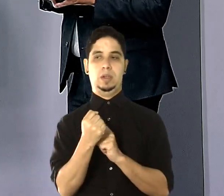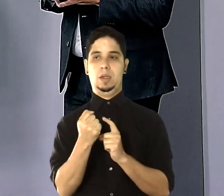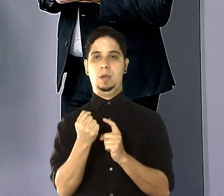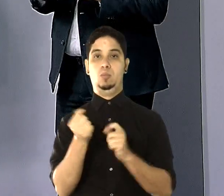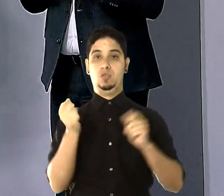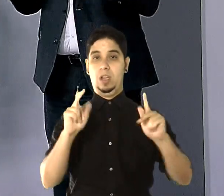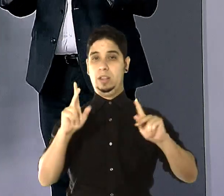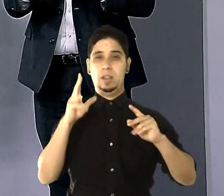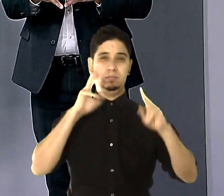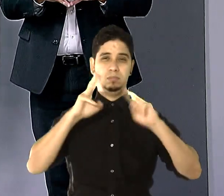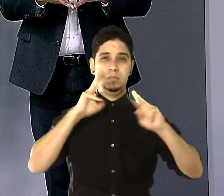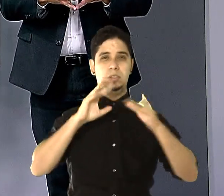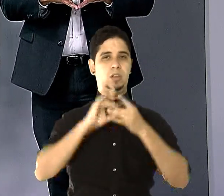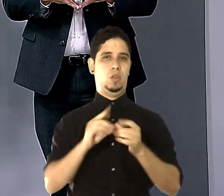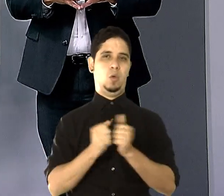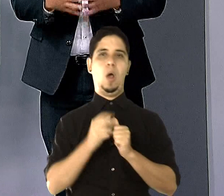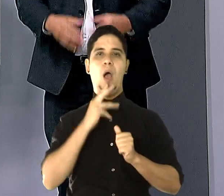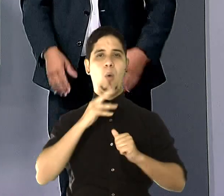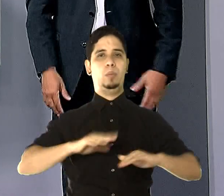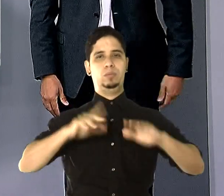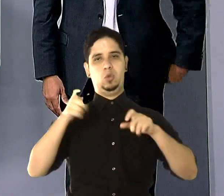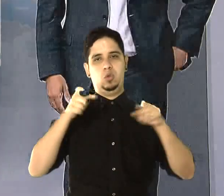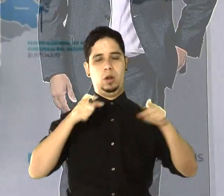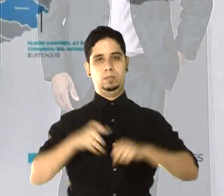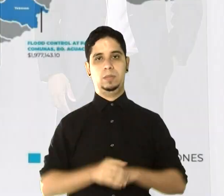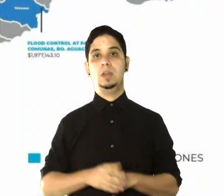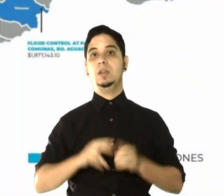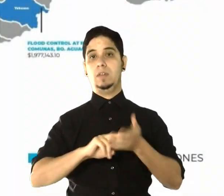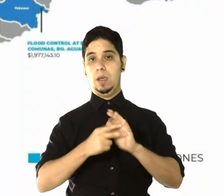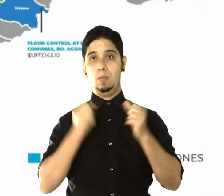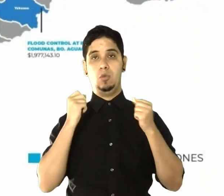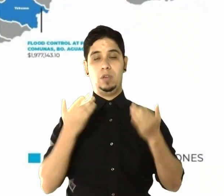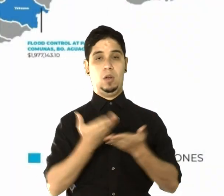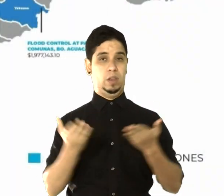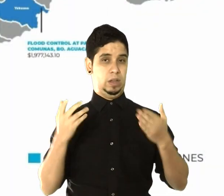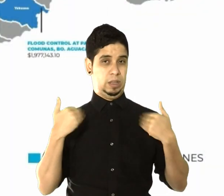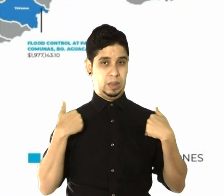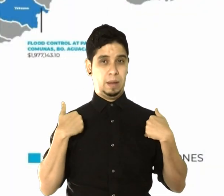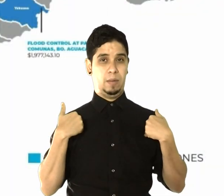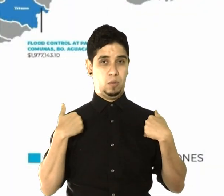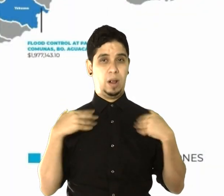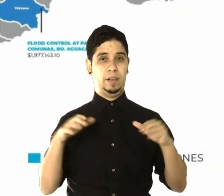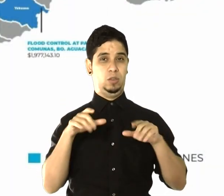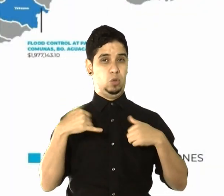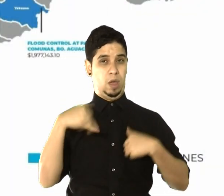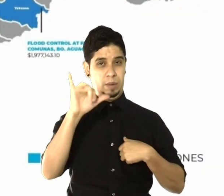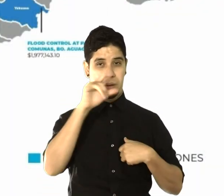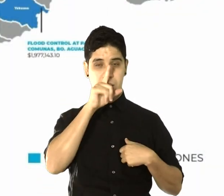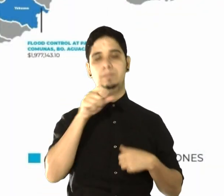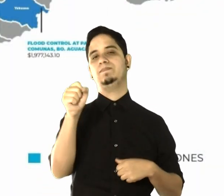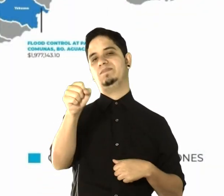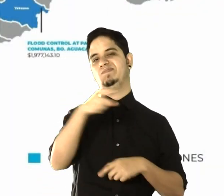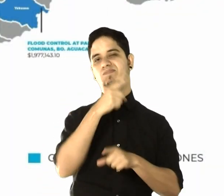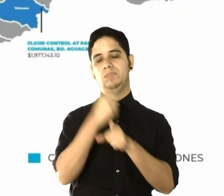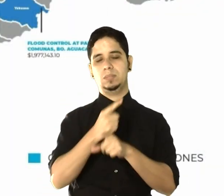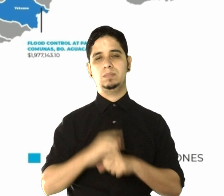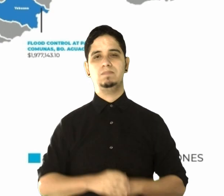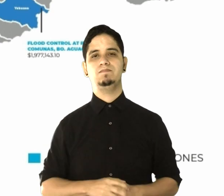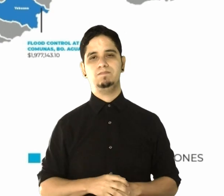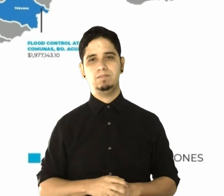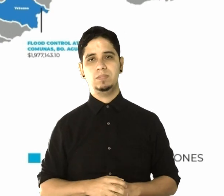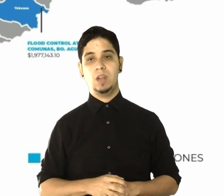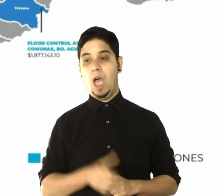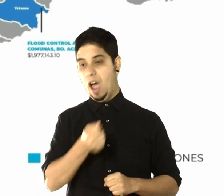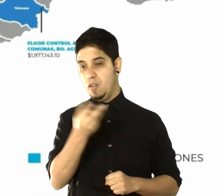preocupación de la ciudadanía en términos de control de inundaciones. Así que hay mucho camino por recorrer entonces. Definitivamente, y lo positivo de esto es que algunos de ellos se van a comenzar este